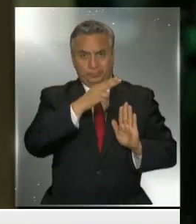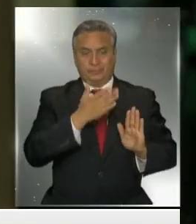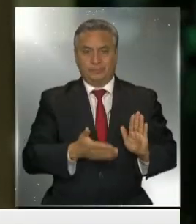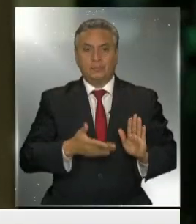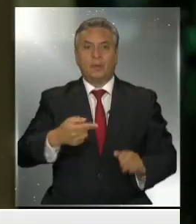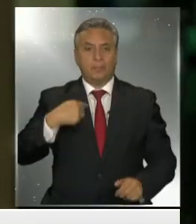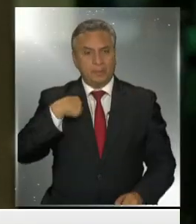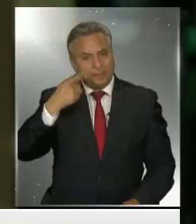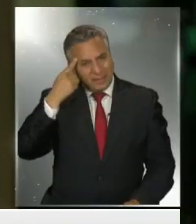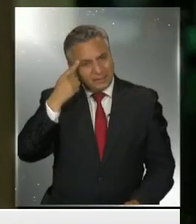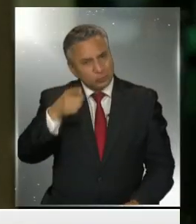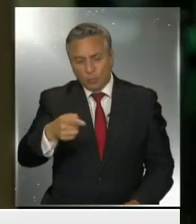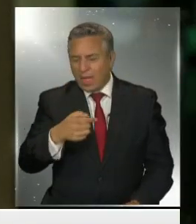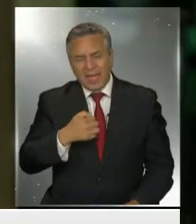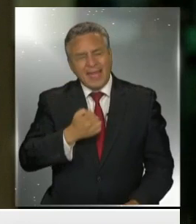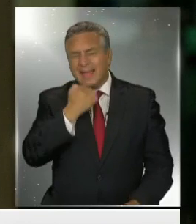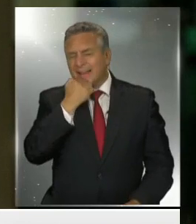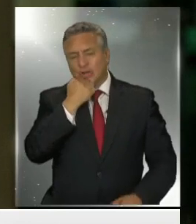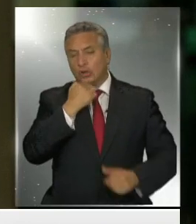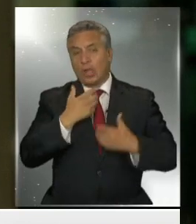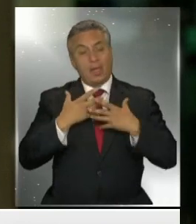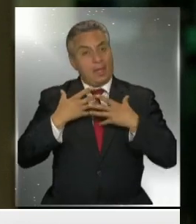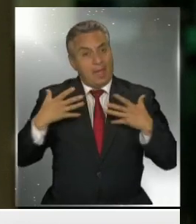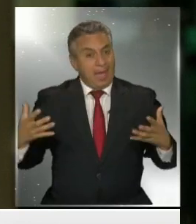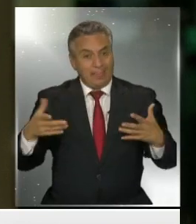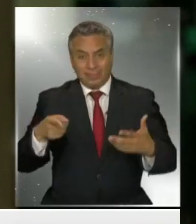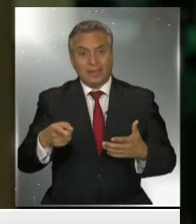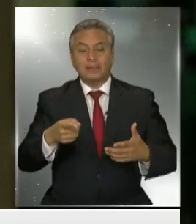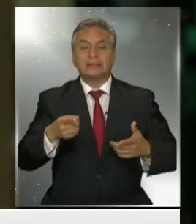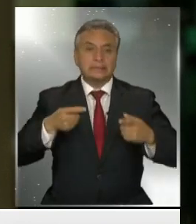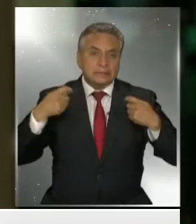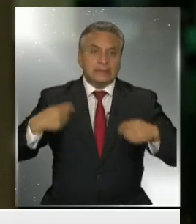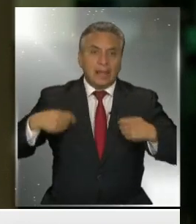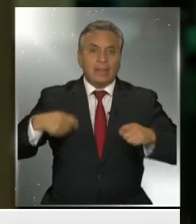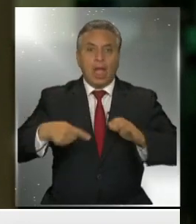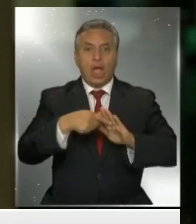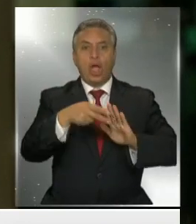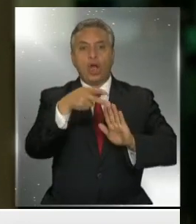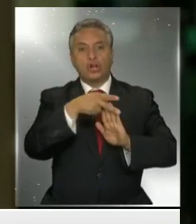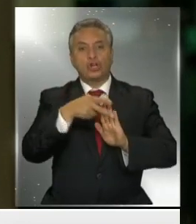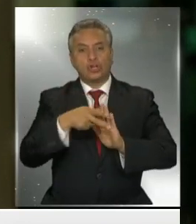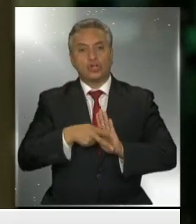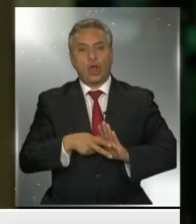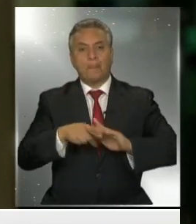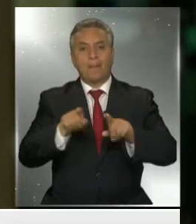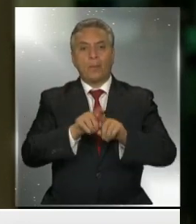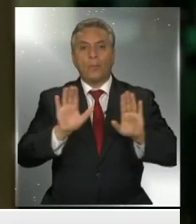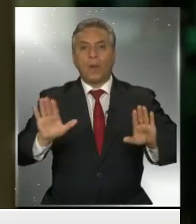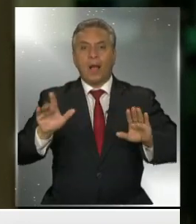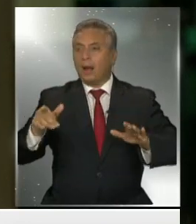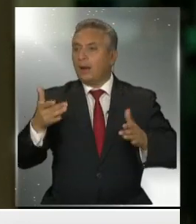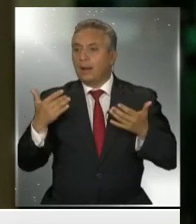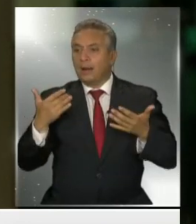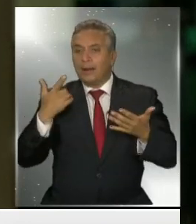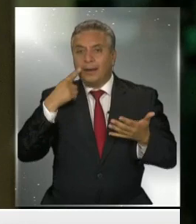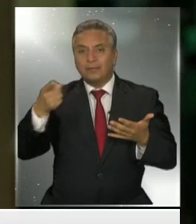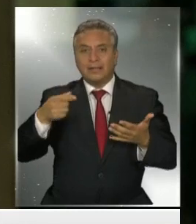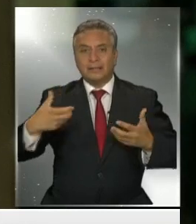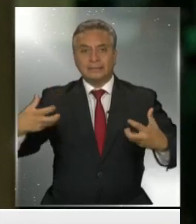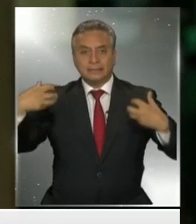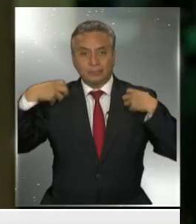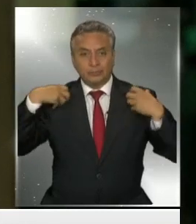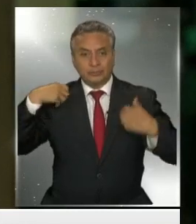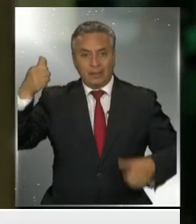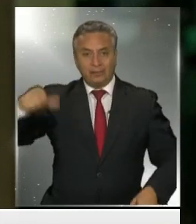parece un error garrafal que se intente normar las eximentes de responsabilidad penal respecto del